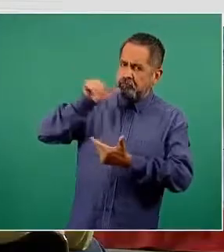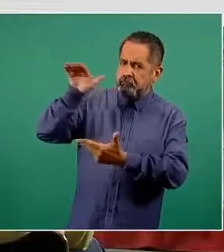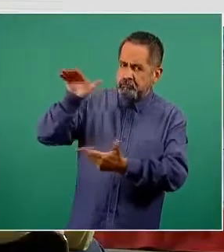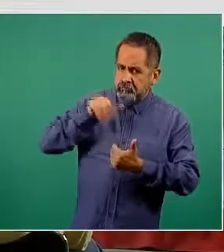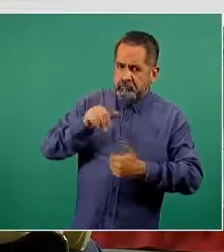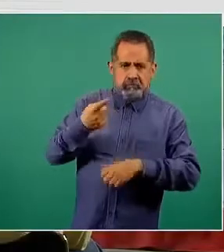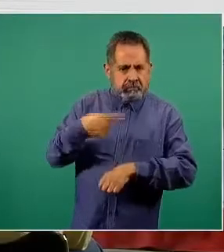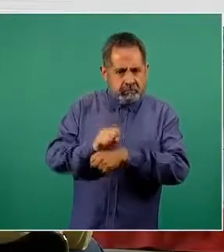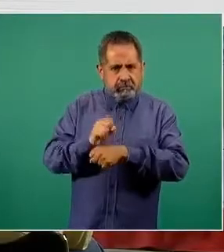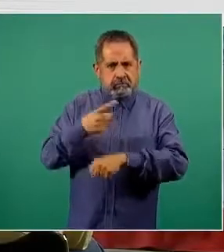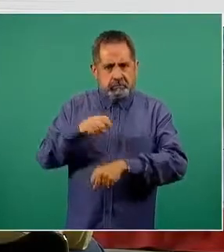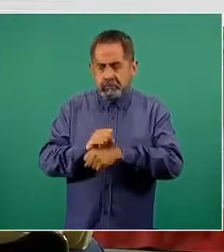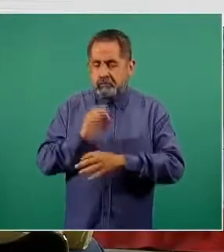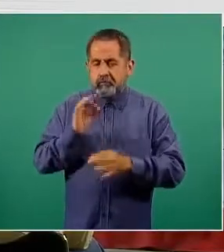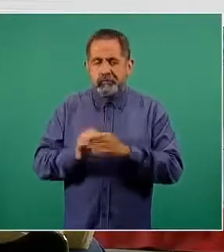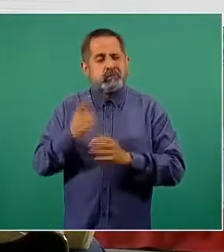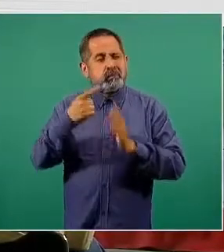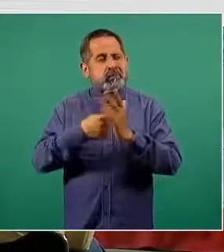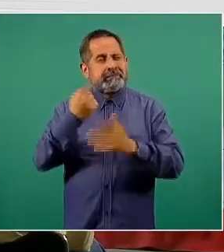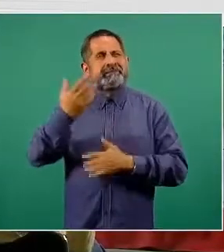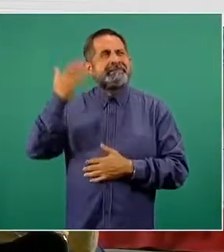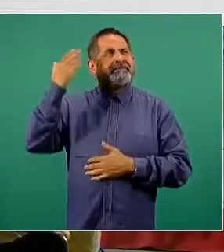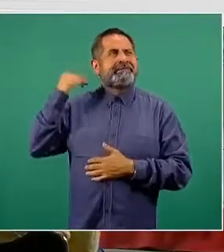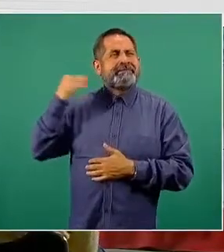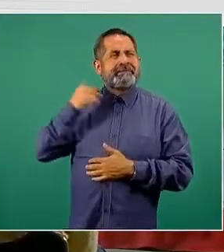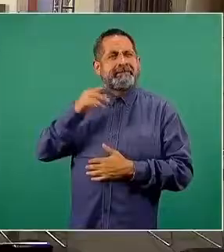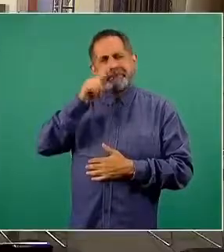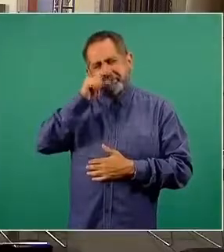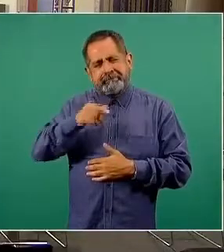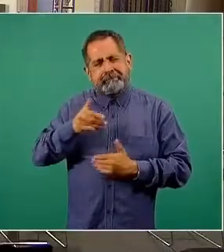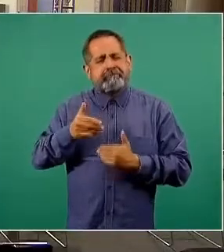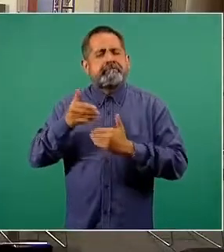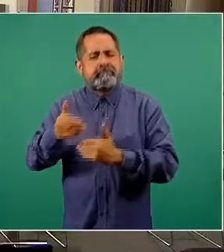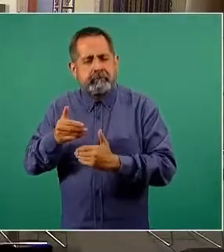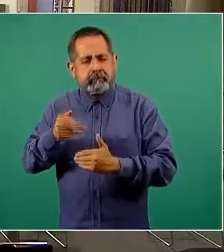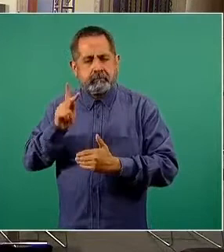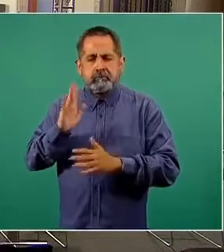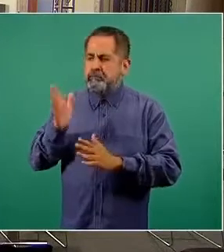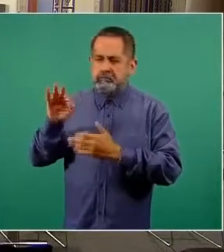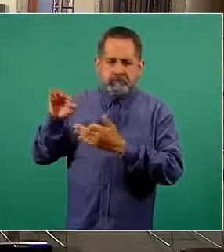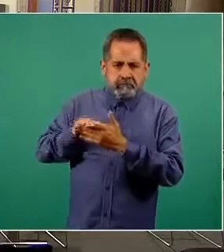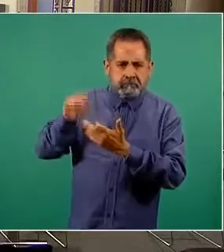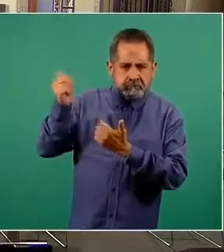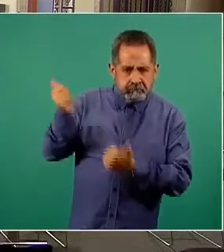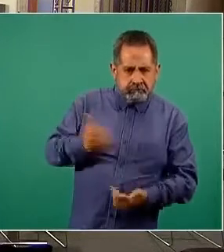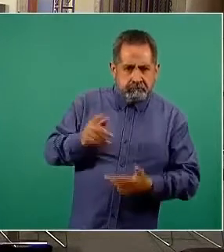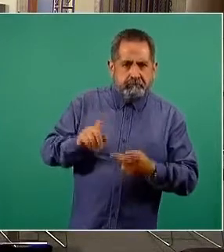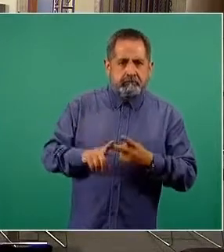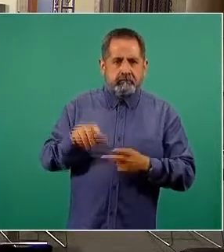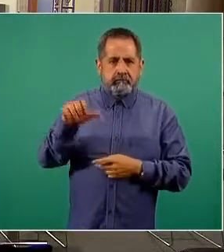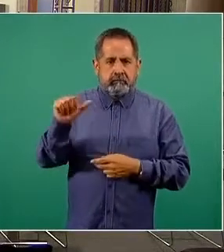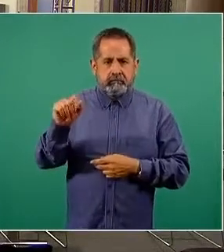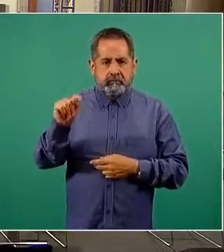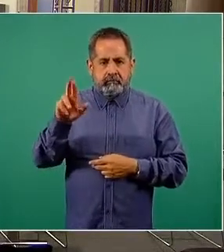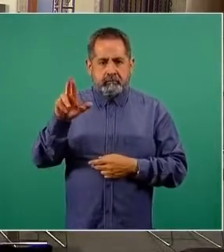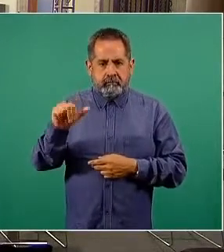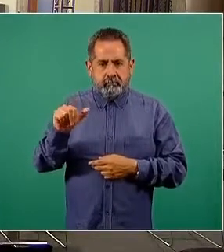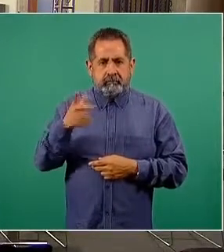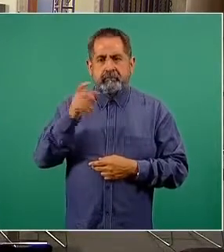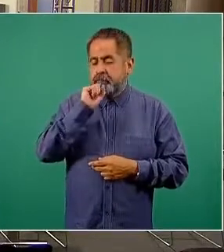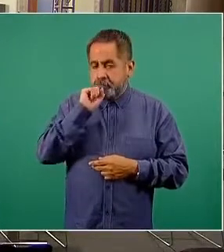embarques semanales, excepto en alguna ocasión en donde hubo un retraso. La vacuna de Astra, que se ha incorporado en